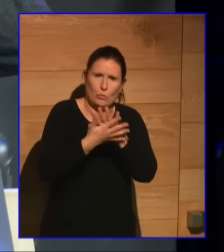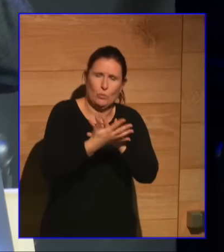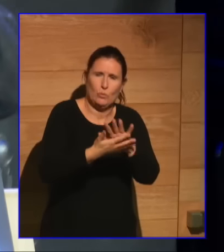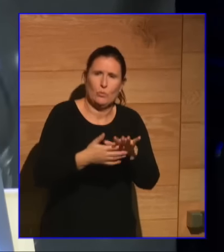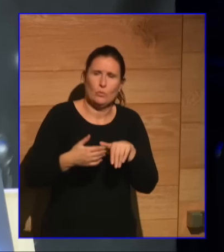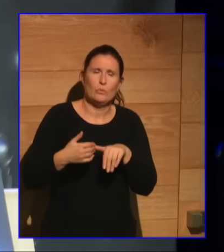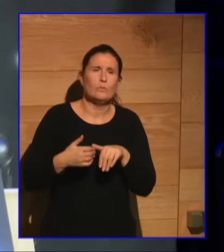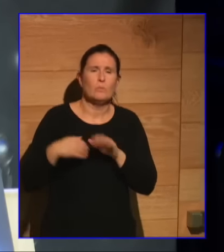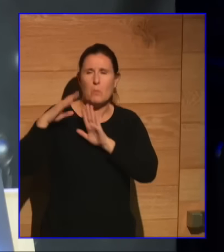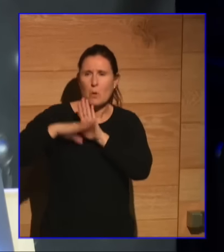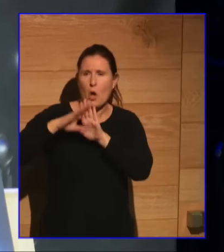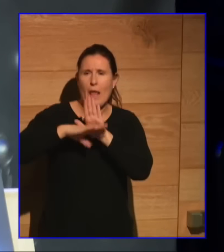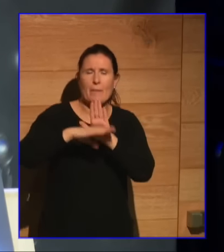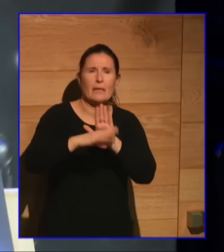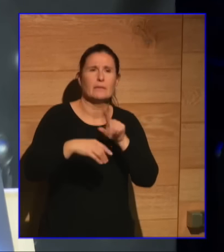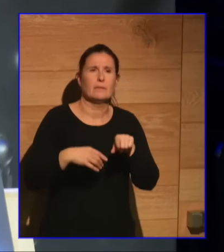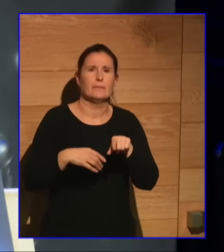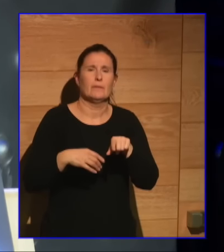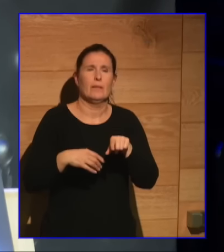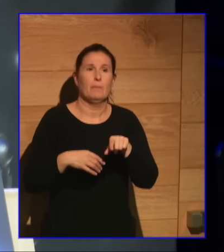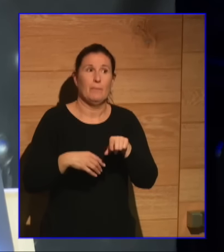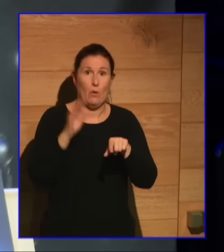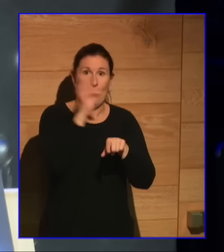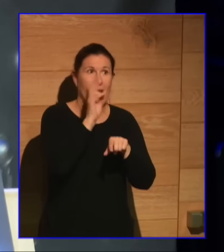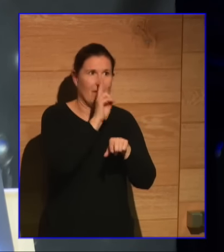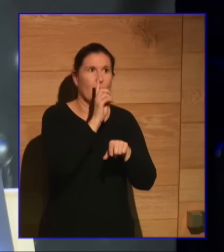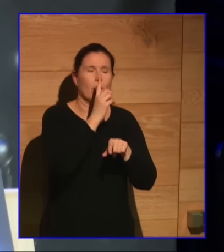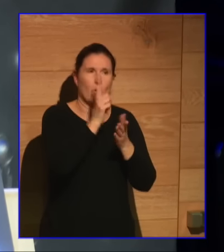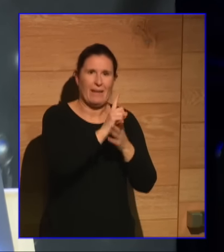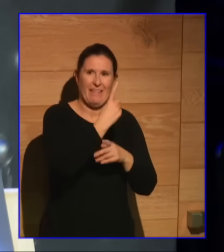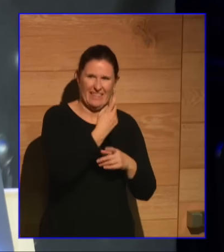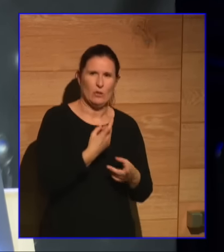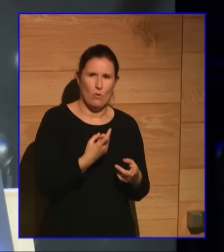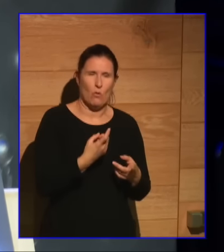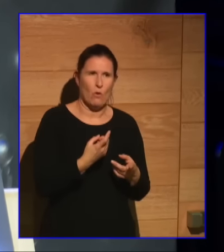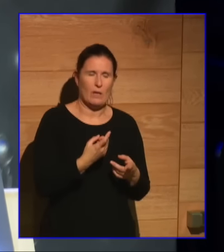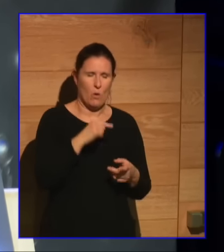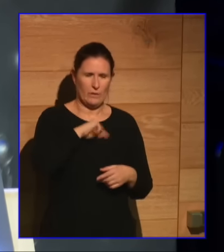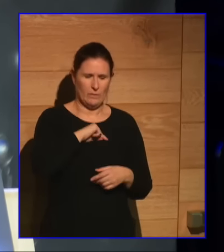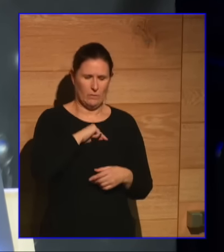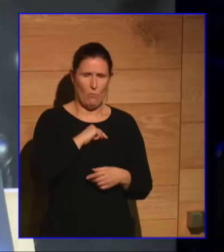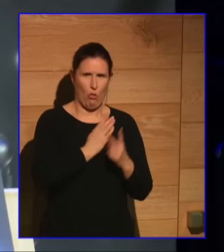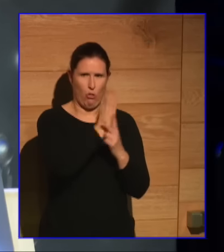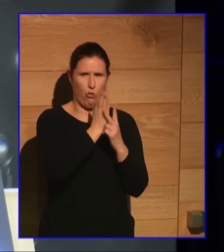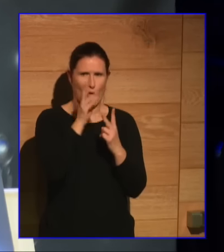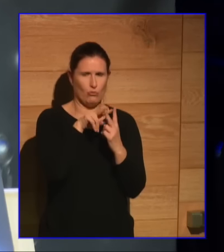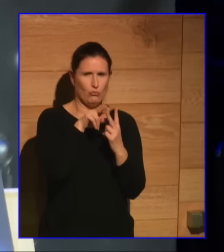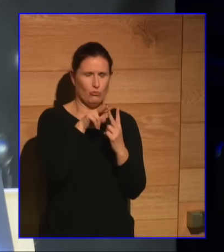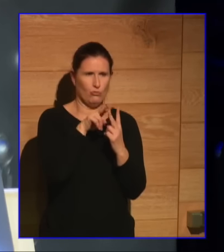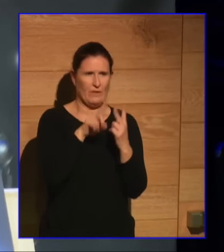vamos necesitando volver a ver las películas, tengo como dos tipos de sentimientos con según qué película. La